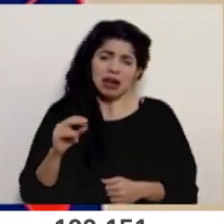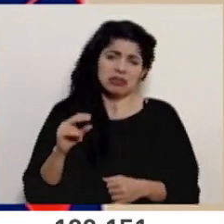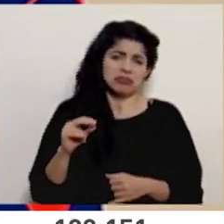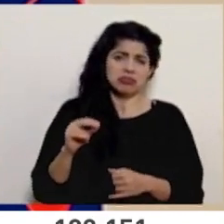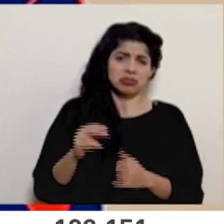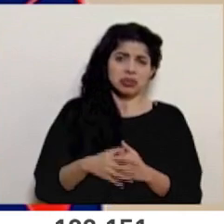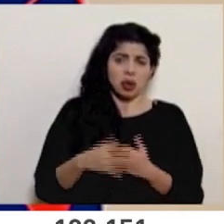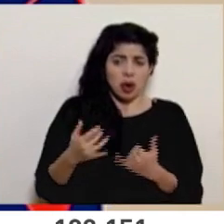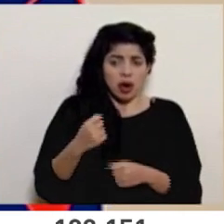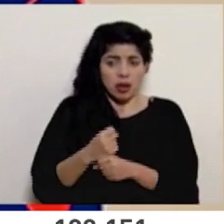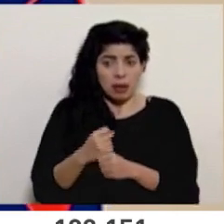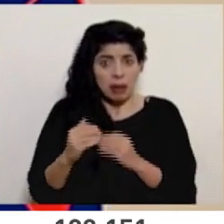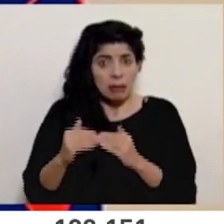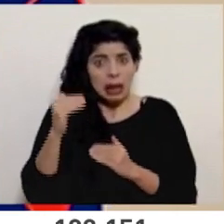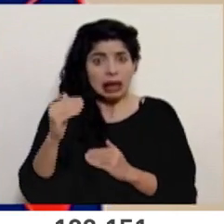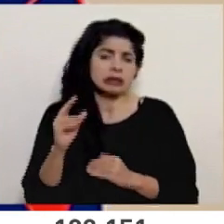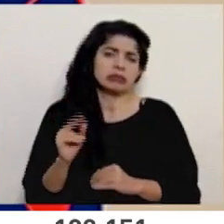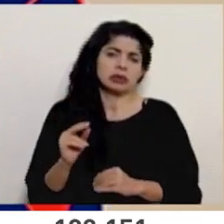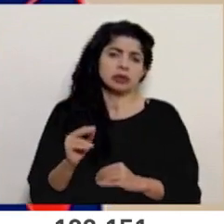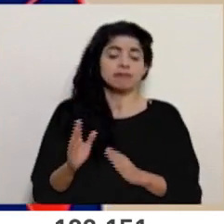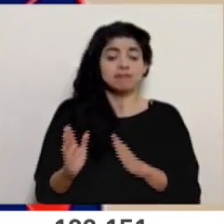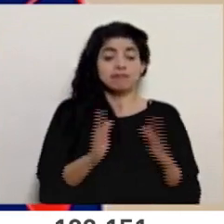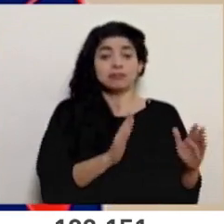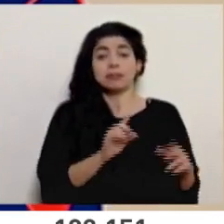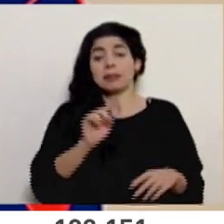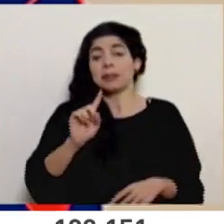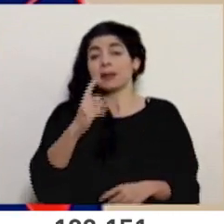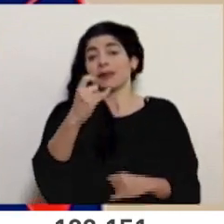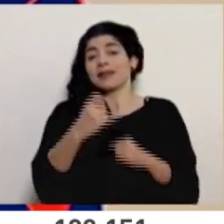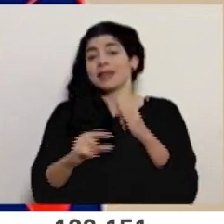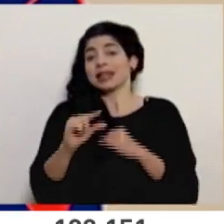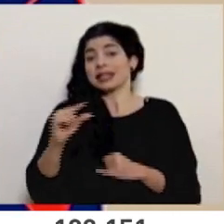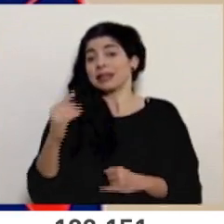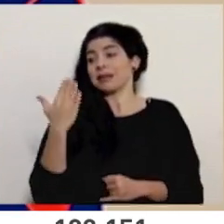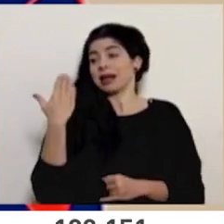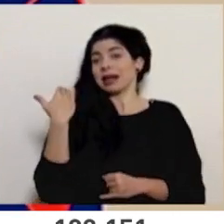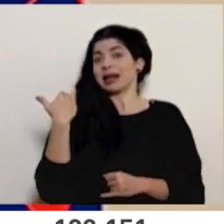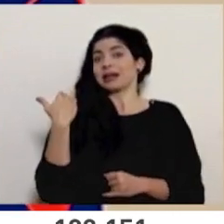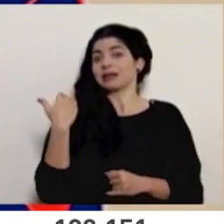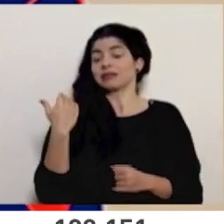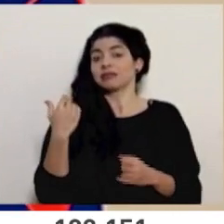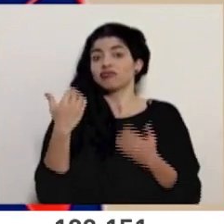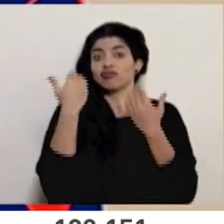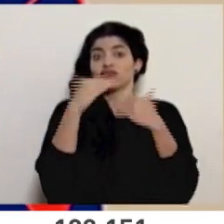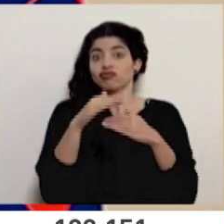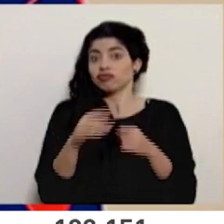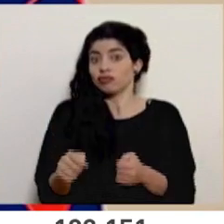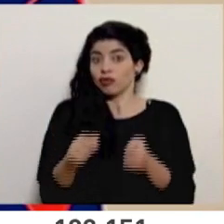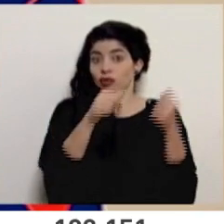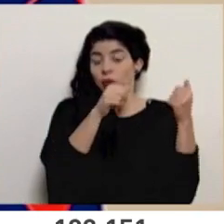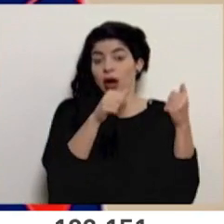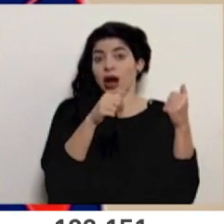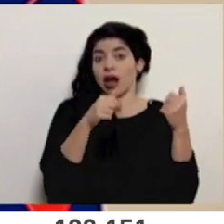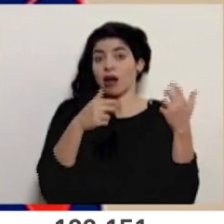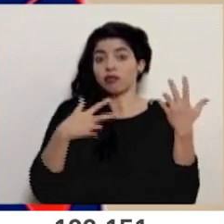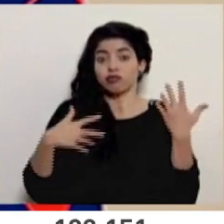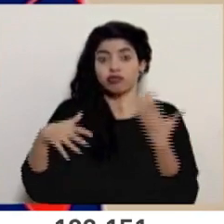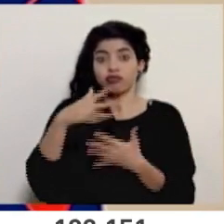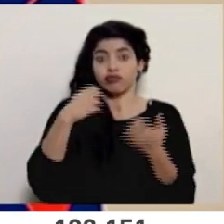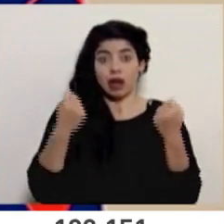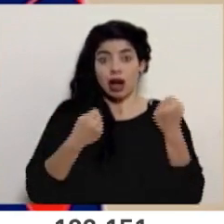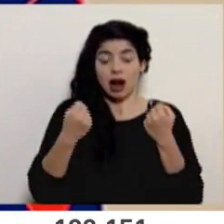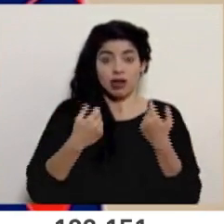las que estamos operando. En términos del primer fin de semana con liberación de la restricción vehicular sanitaria, pues en primera